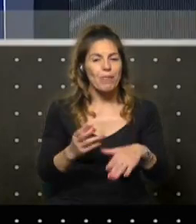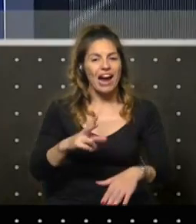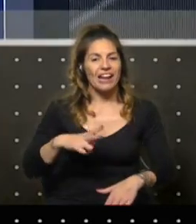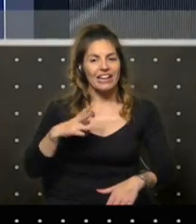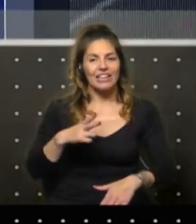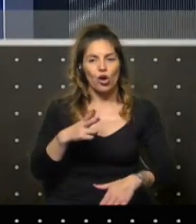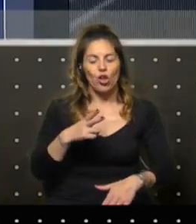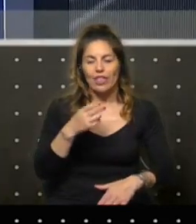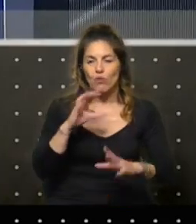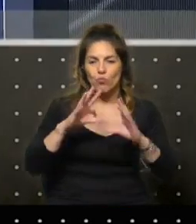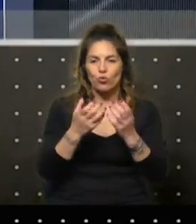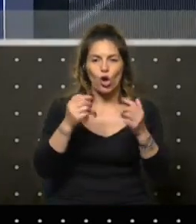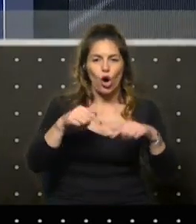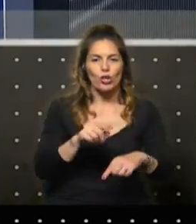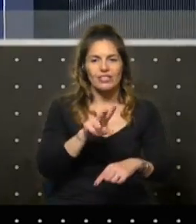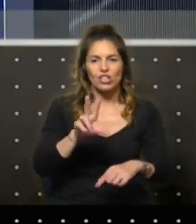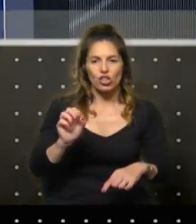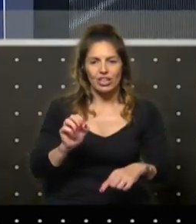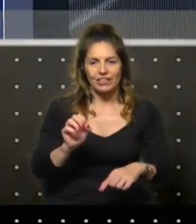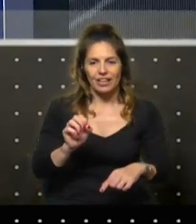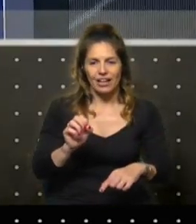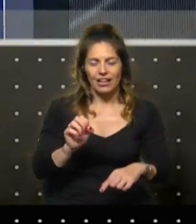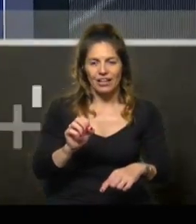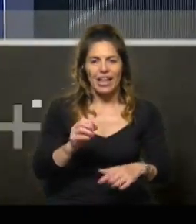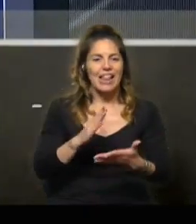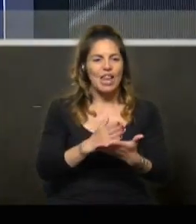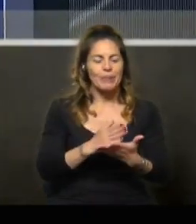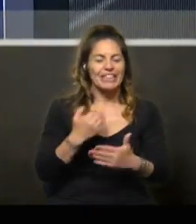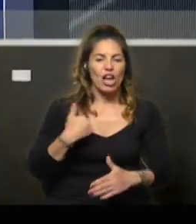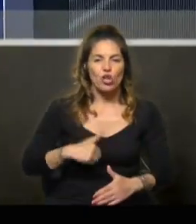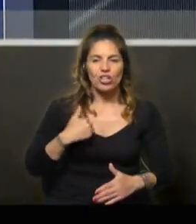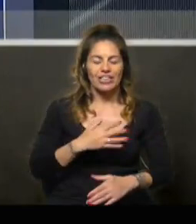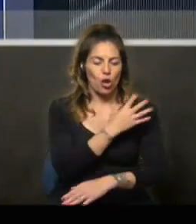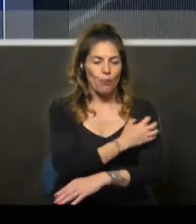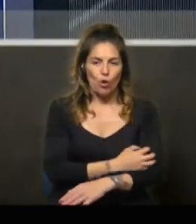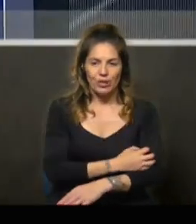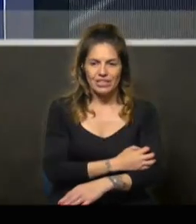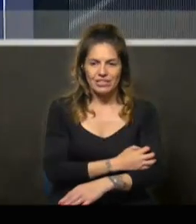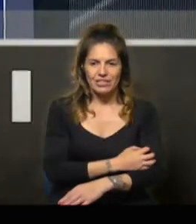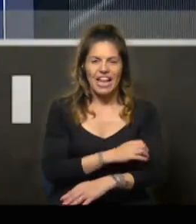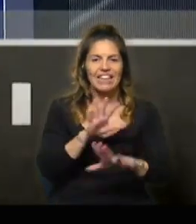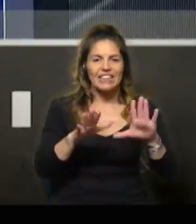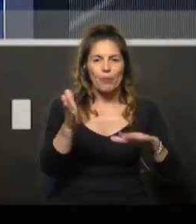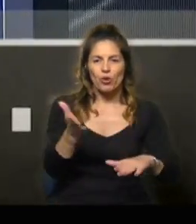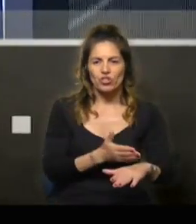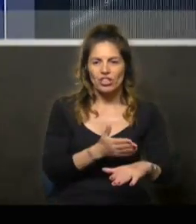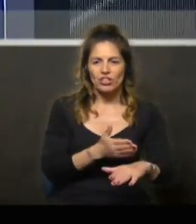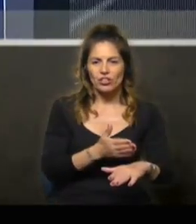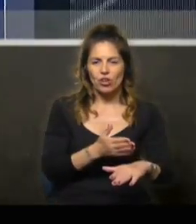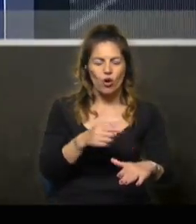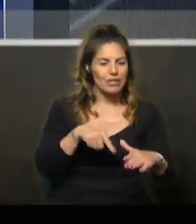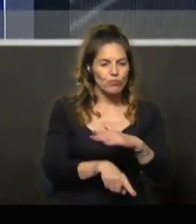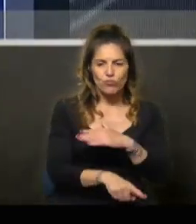mundo Hoy somos 130 la mitad de los argentinos son pobres y el 10% es